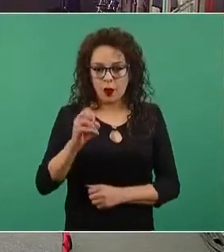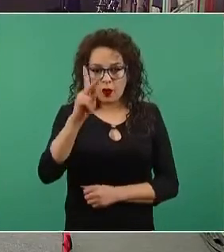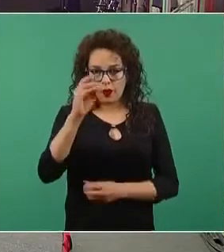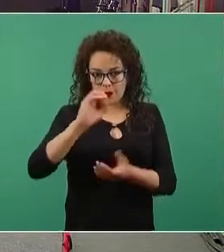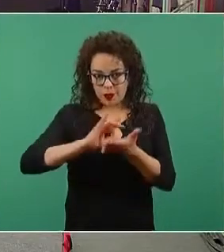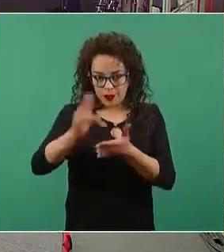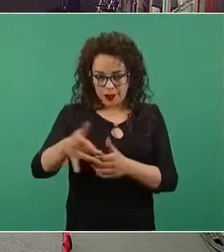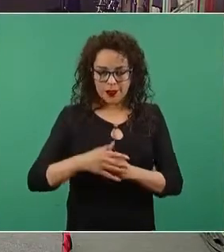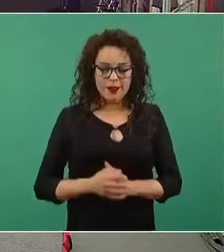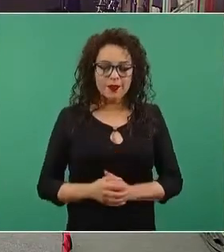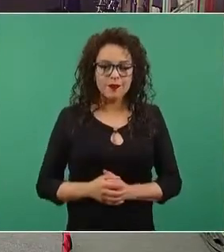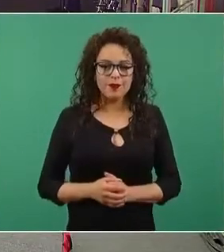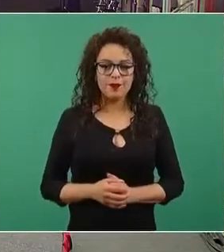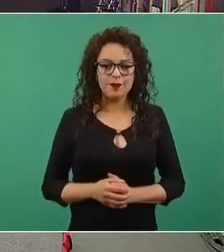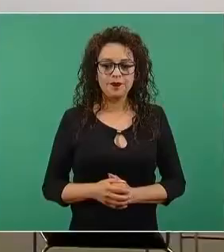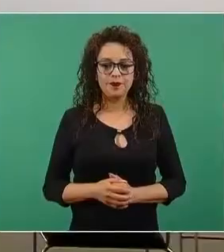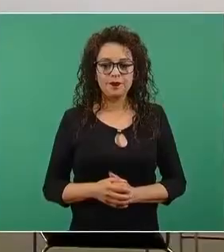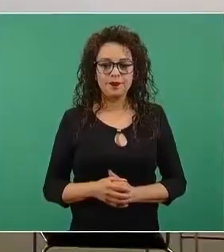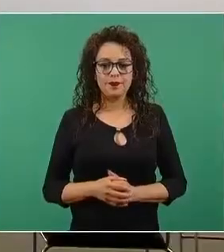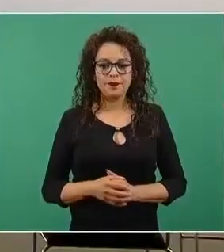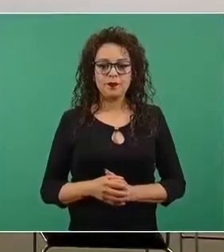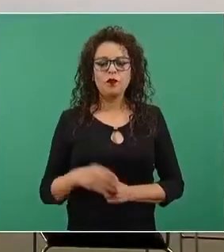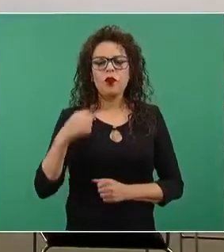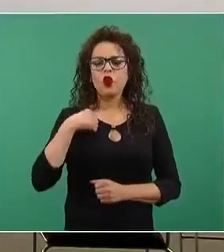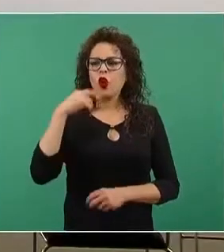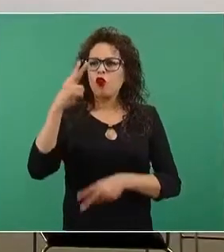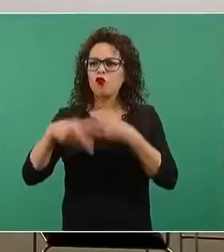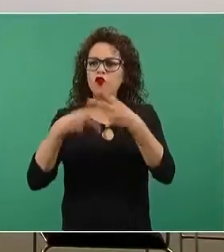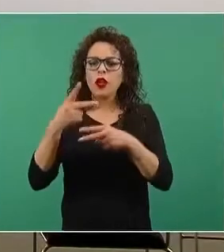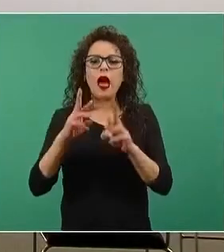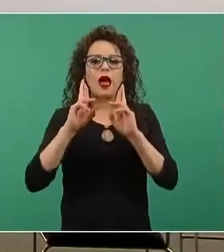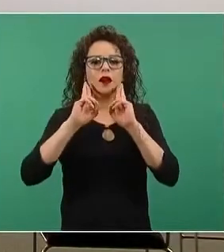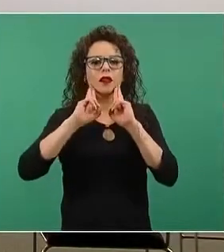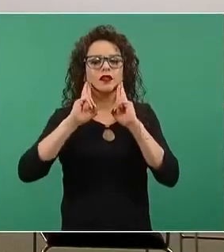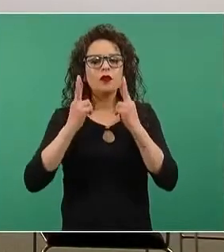doctora. Pude asistir a la reunión, a